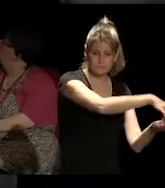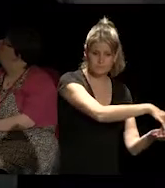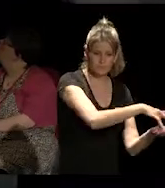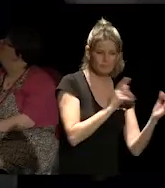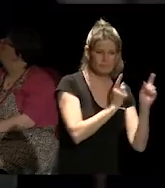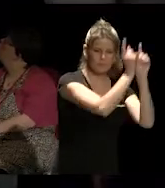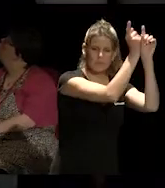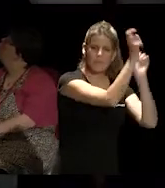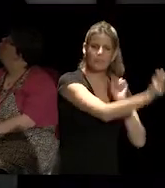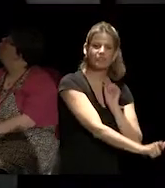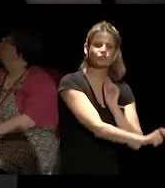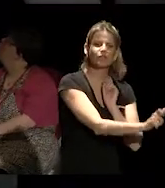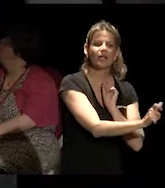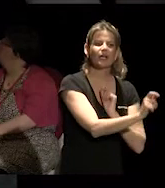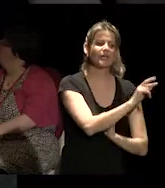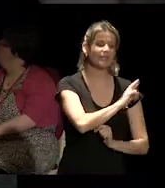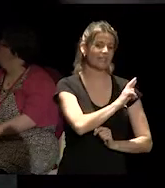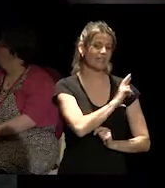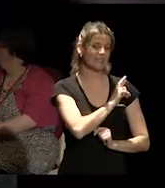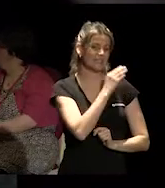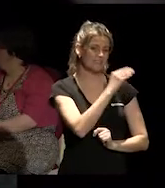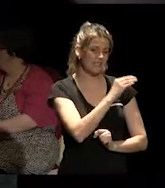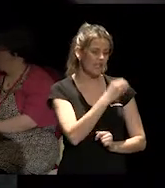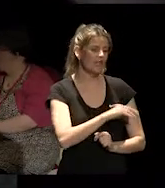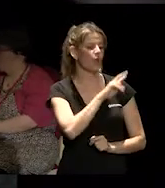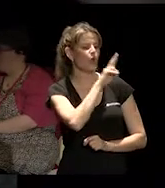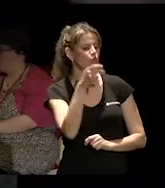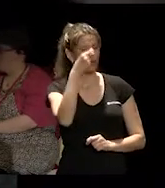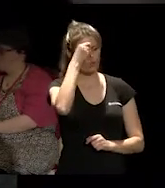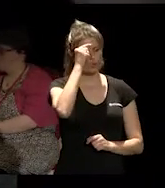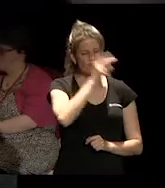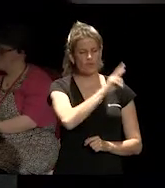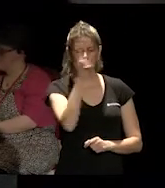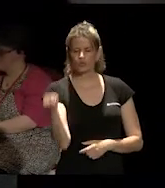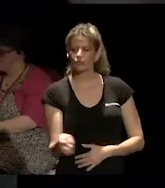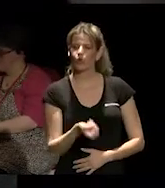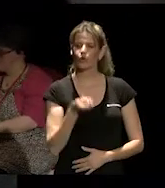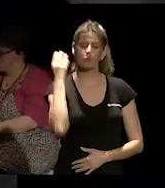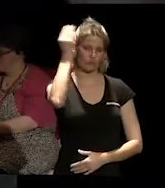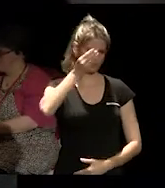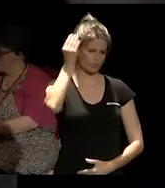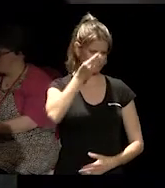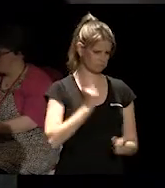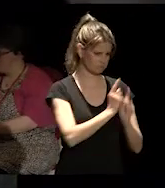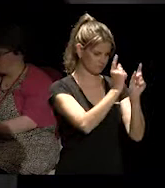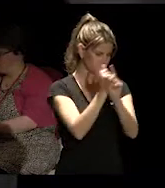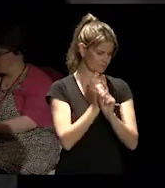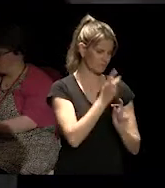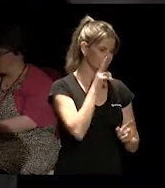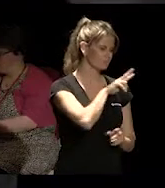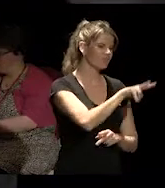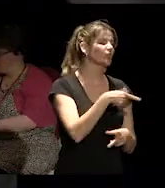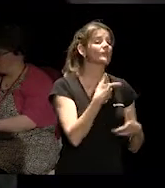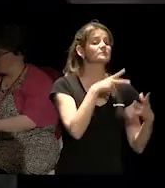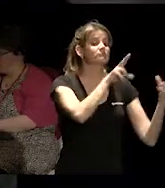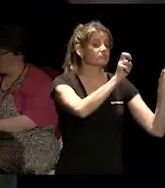judío, a un cristiano y a un musulmán. Y hablan de sus religiones y de sus valores. Este ha sido